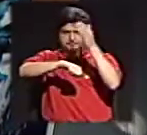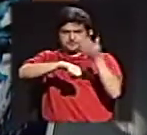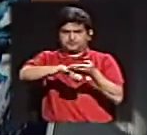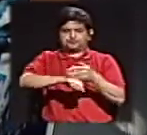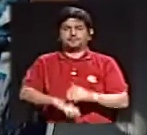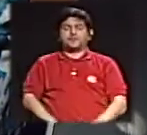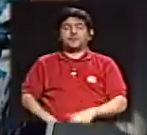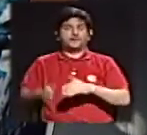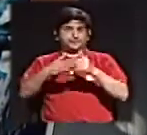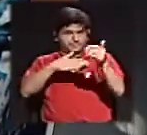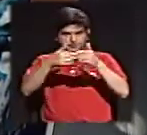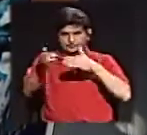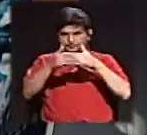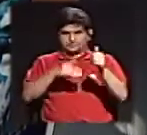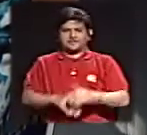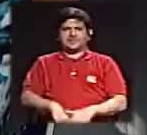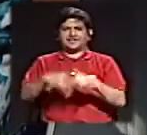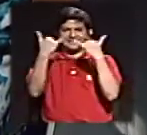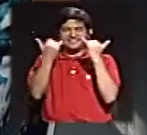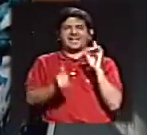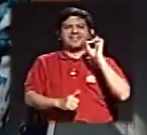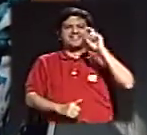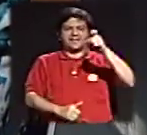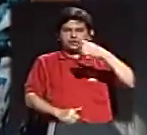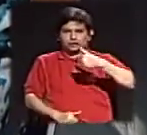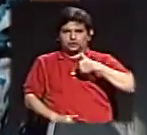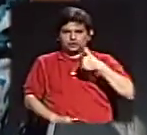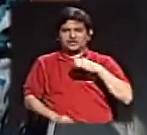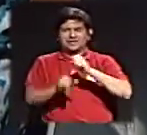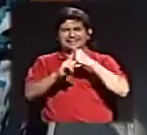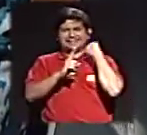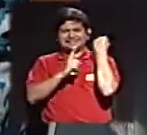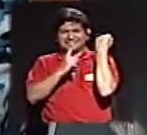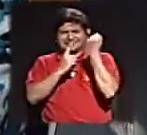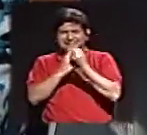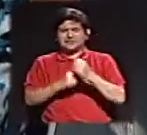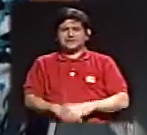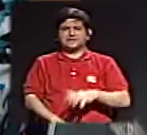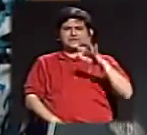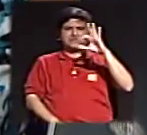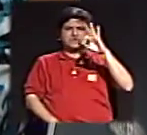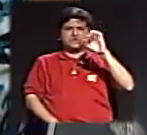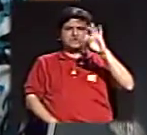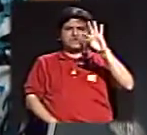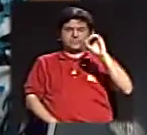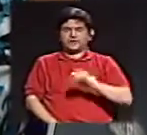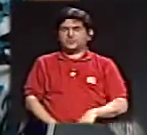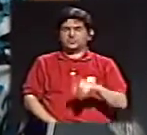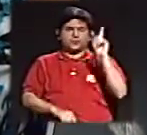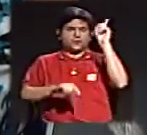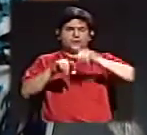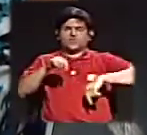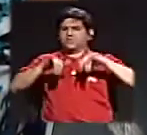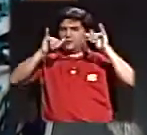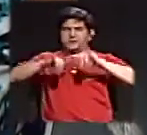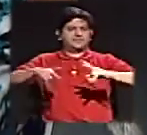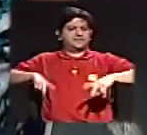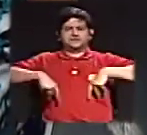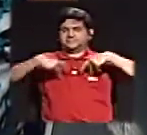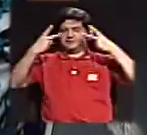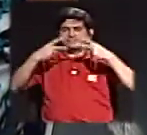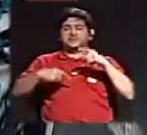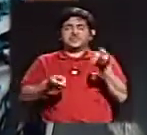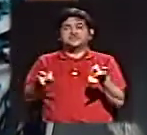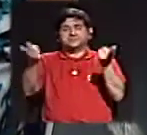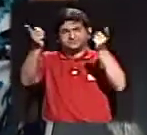embarazo, pese a que se había diagnosticado que la condición de su feto era incompatible con la vida. De